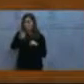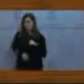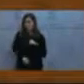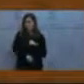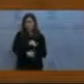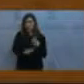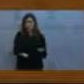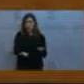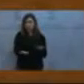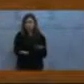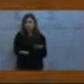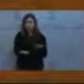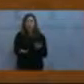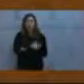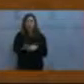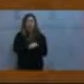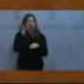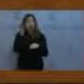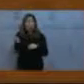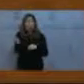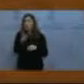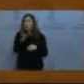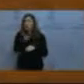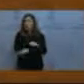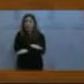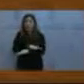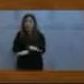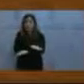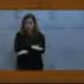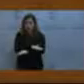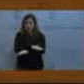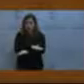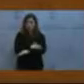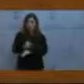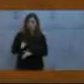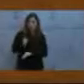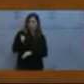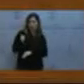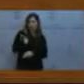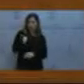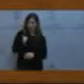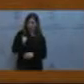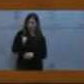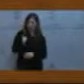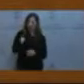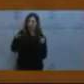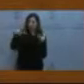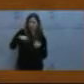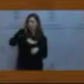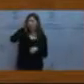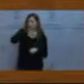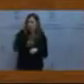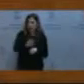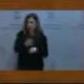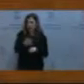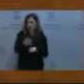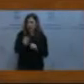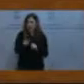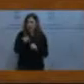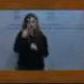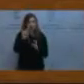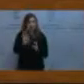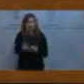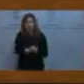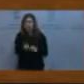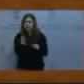Gobierno no haya tenido oportunidades de llegar a un acuerdo. No es verdad. Al menos un acuerdo, yo le abro por el partido